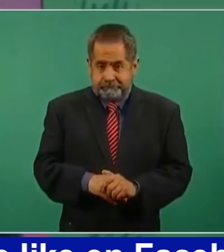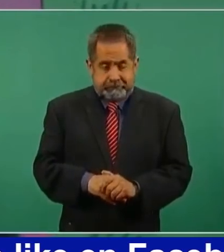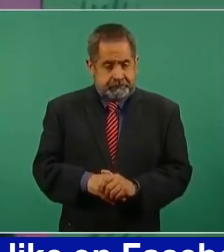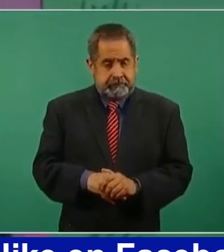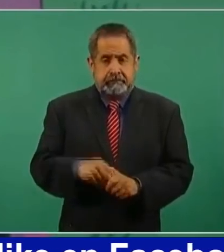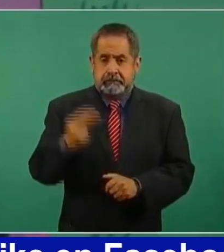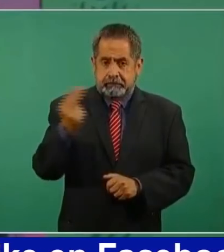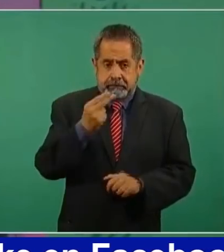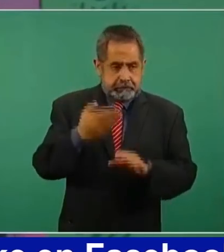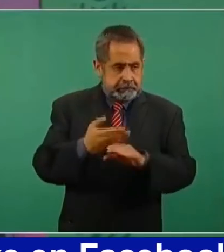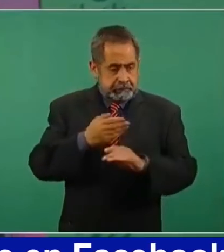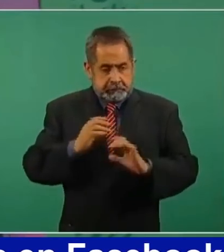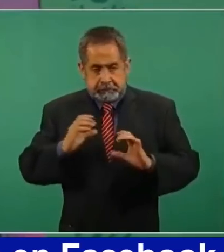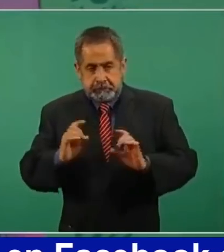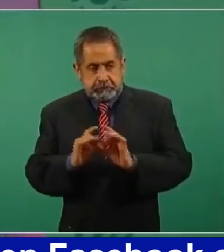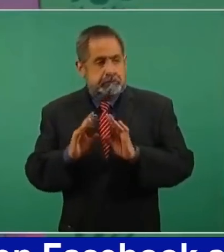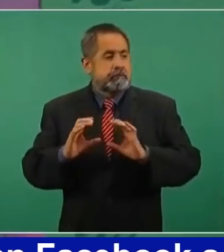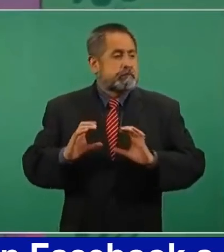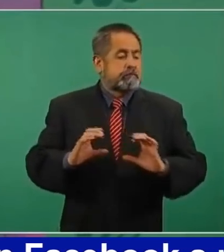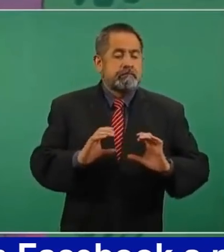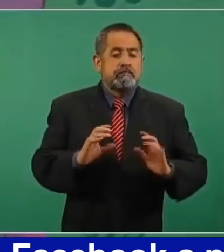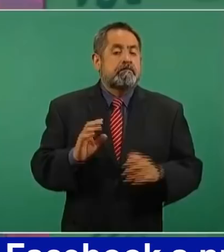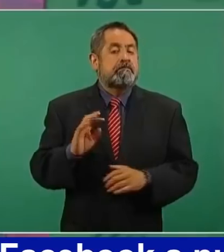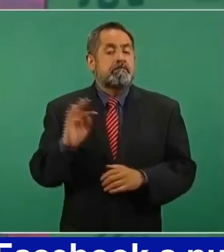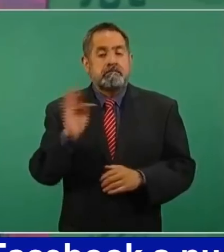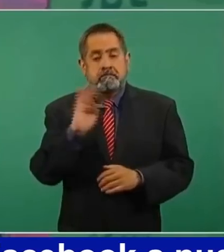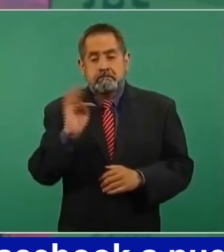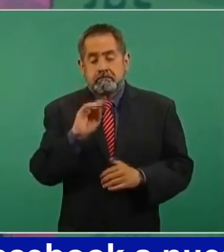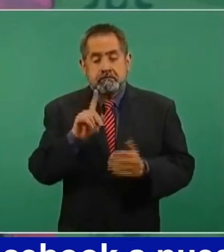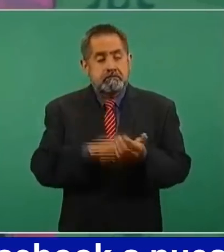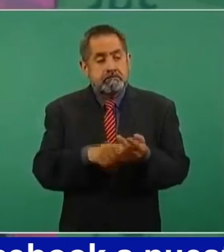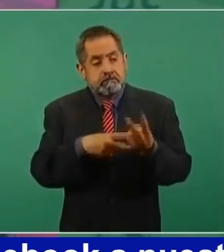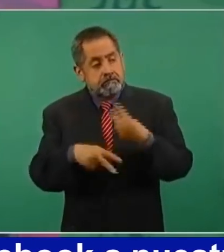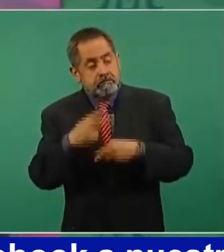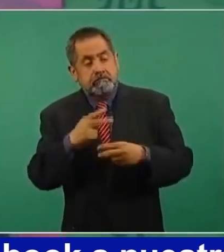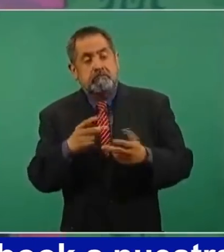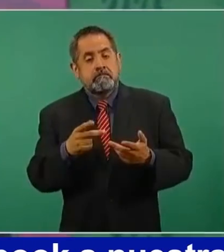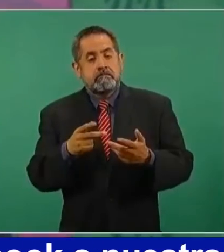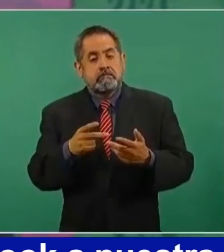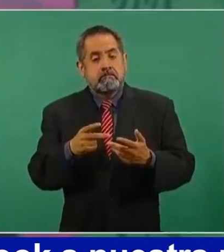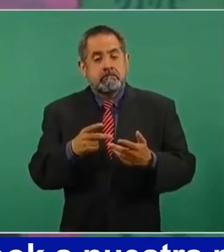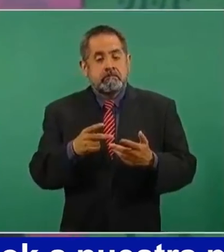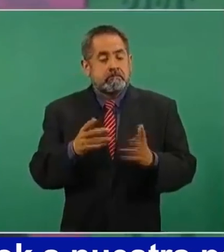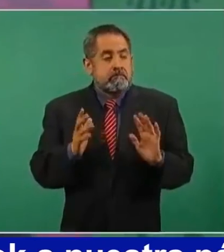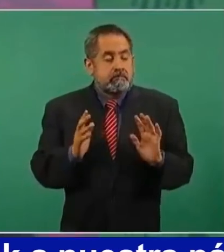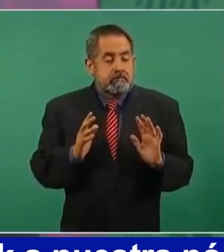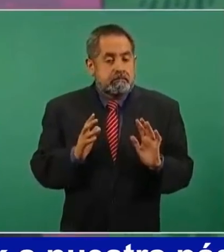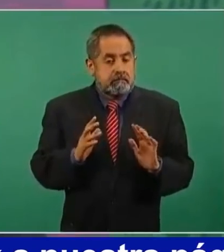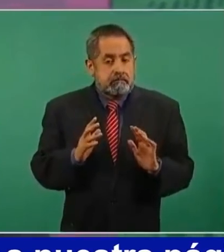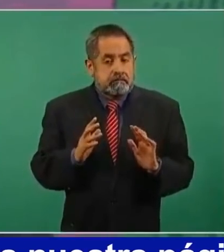Tenemos que estar preparados para enfrentar en mejores